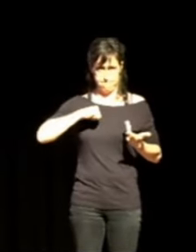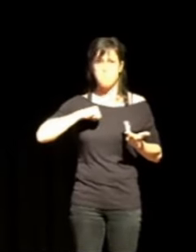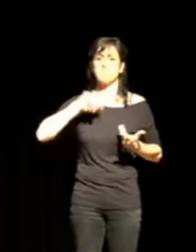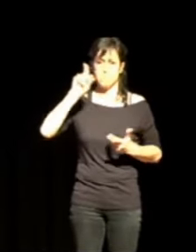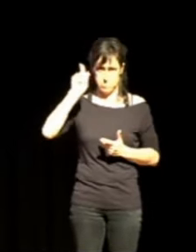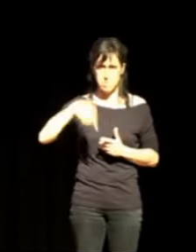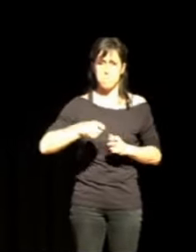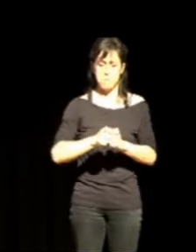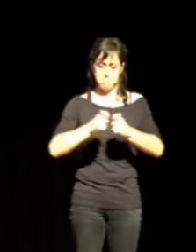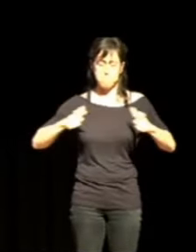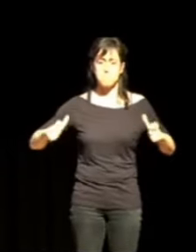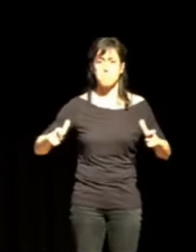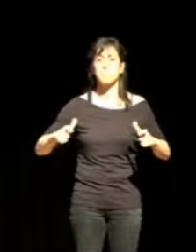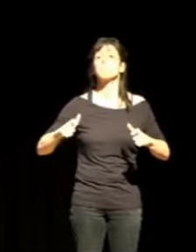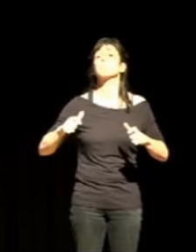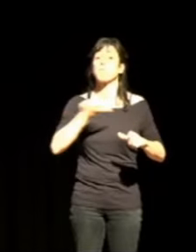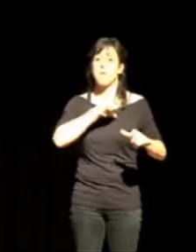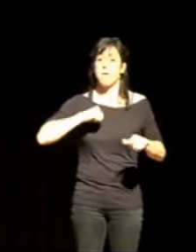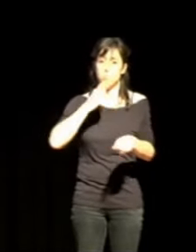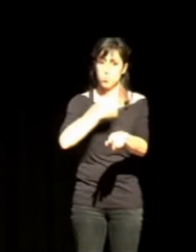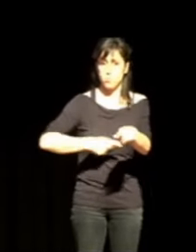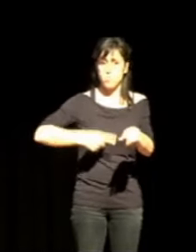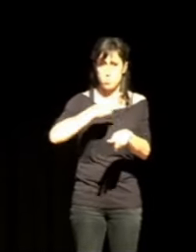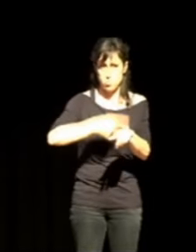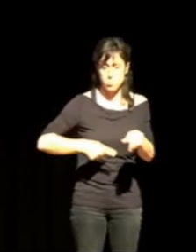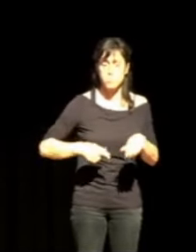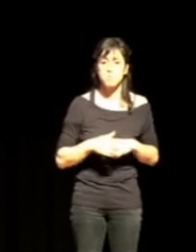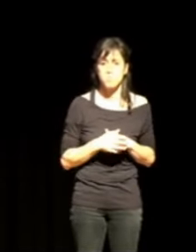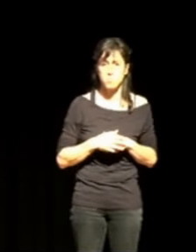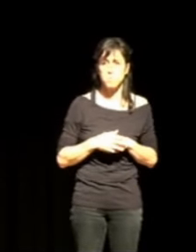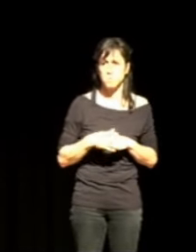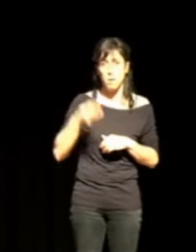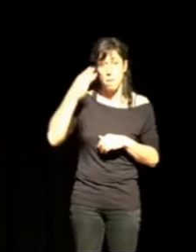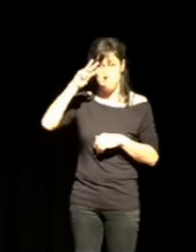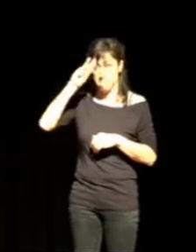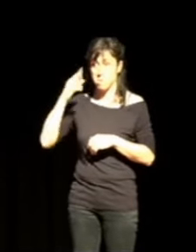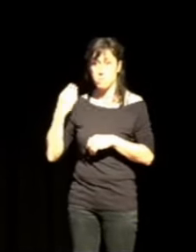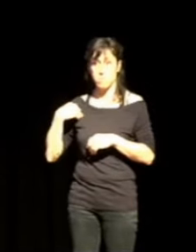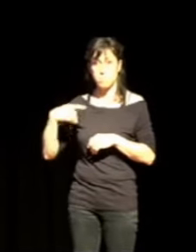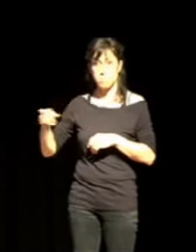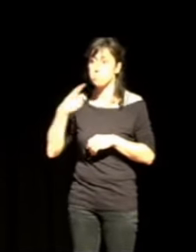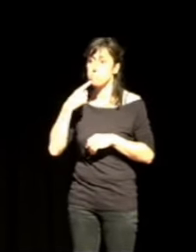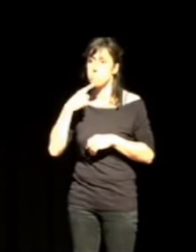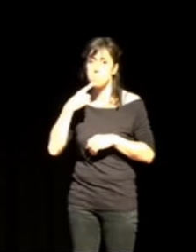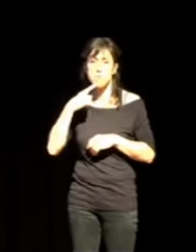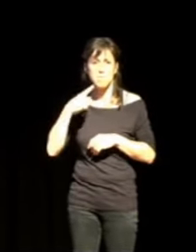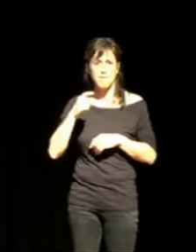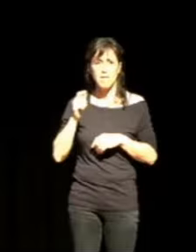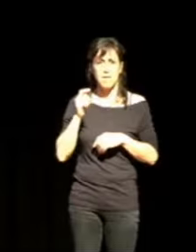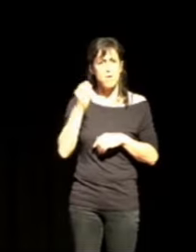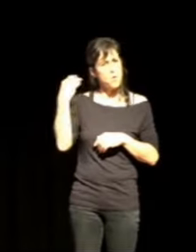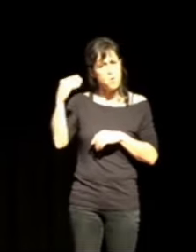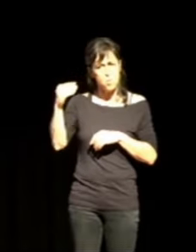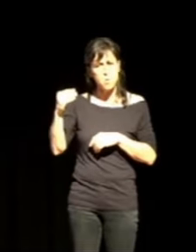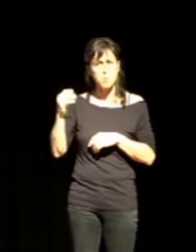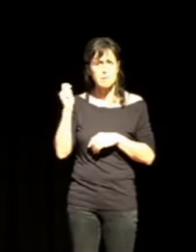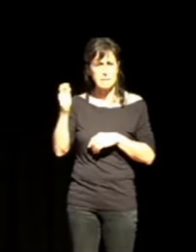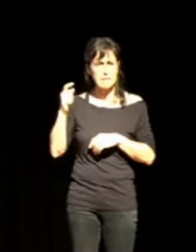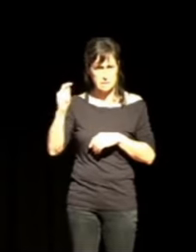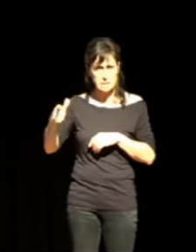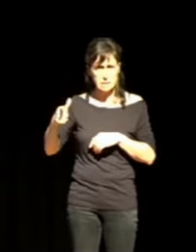Por ejemplo, también en México me decían, pues mucha gente, muchos jóvenes cogen cerámica, la rompen y con eso